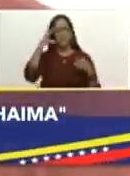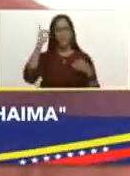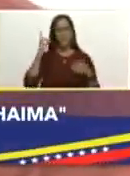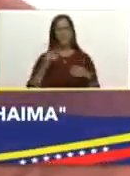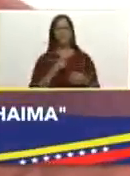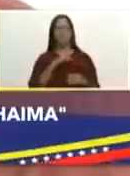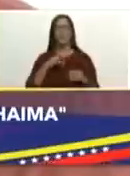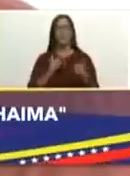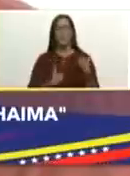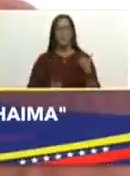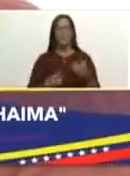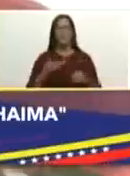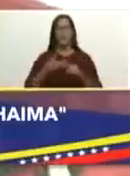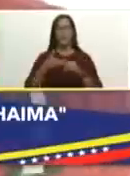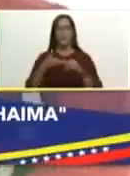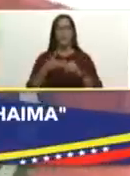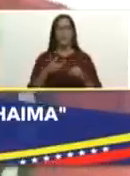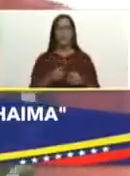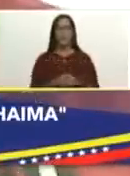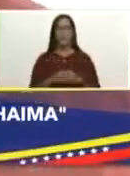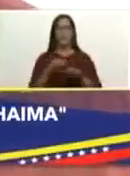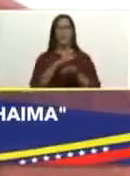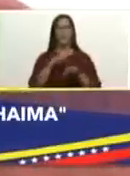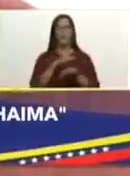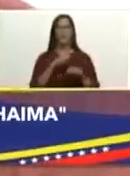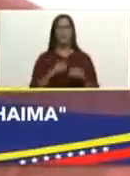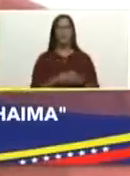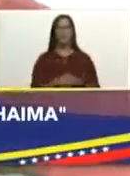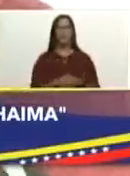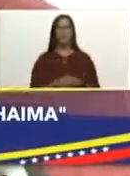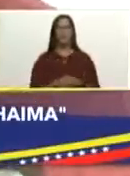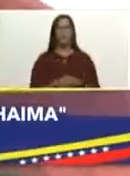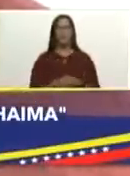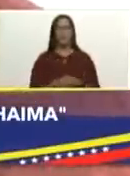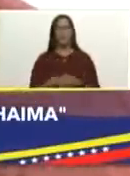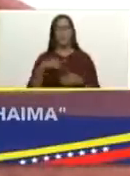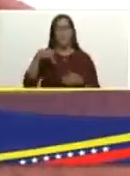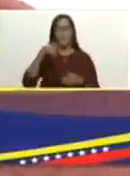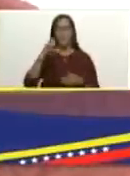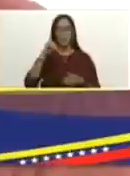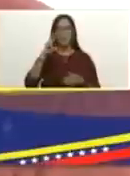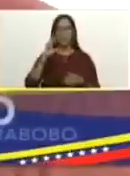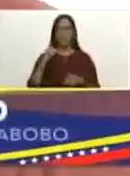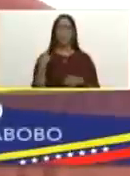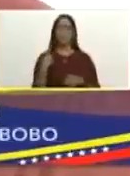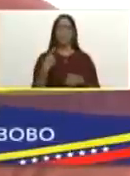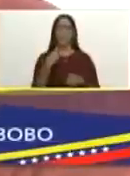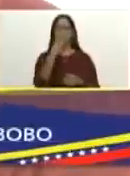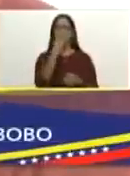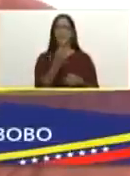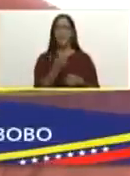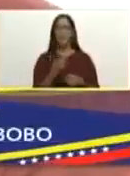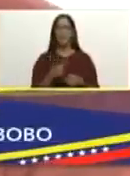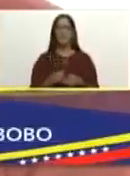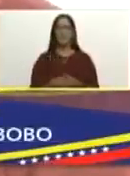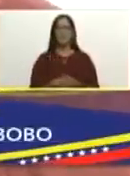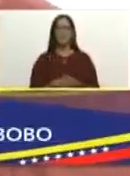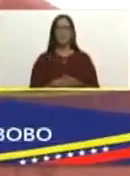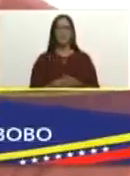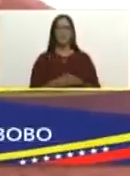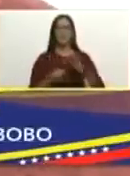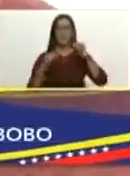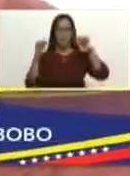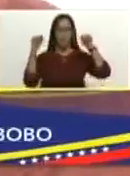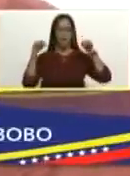presidente de Petróleo de Venezuela y ministro, señor Pedro Tellechea, que de una de las primeras visitas, después que usted lo designó, fue aquí